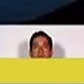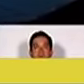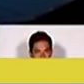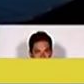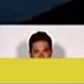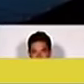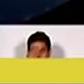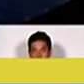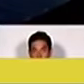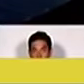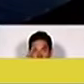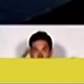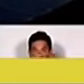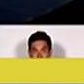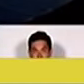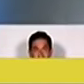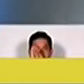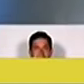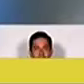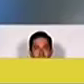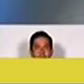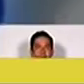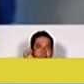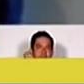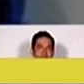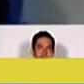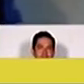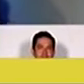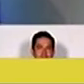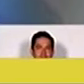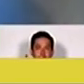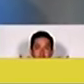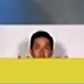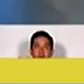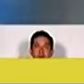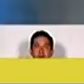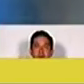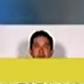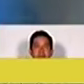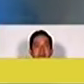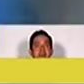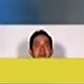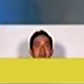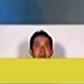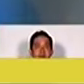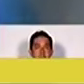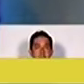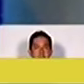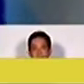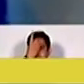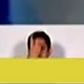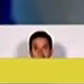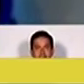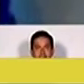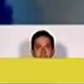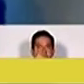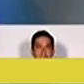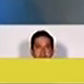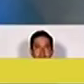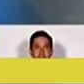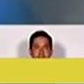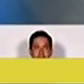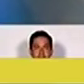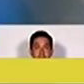Muy buenas noches, ecuatorianas y ecuatorianos. Hoy el país decidió en las urnas. Como